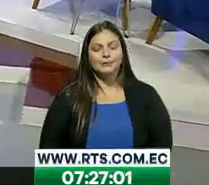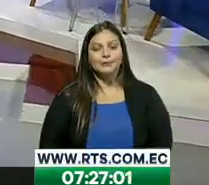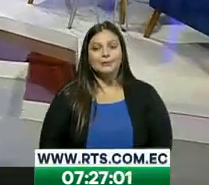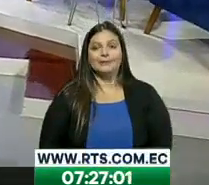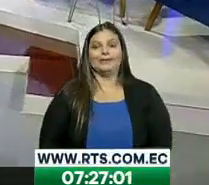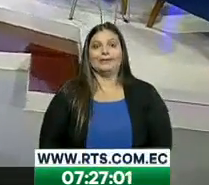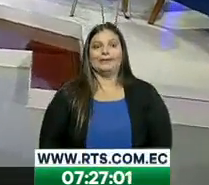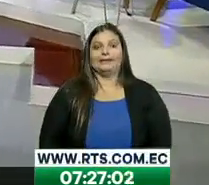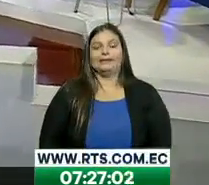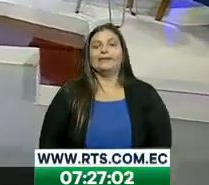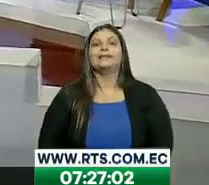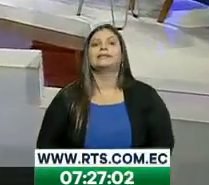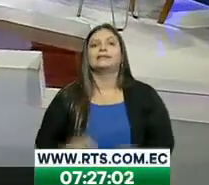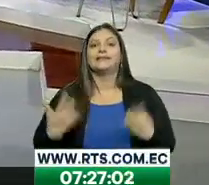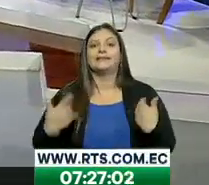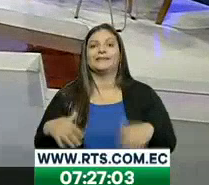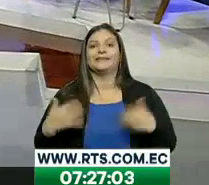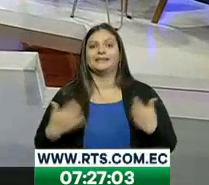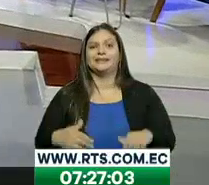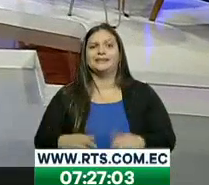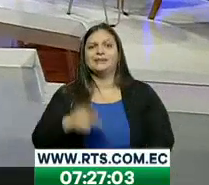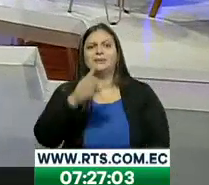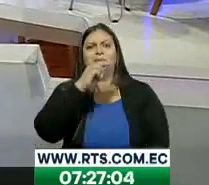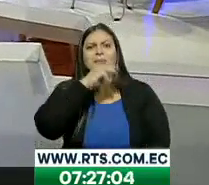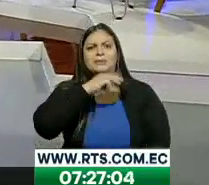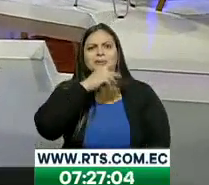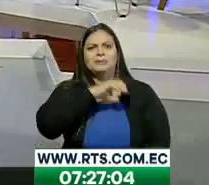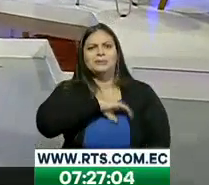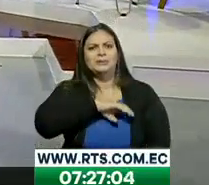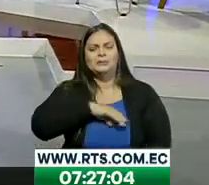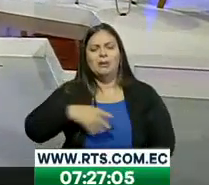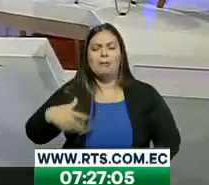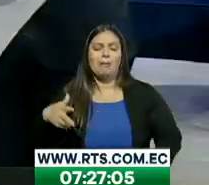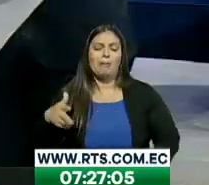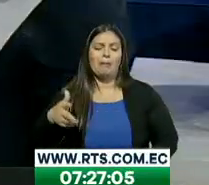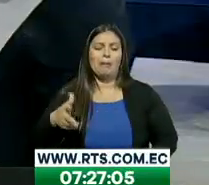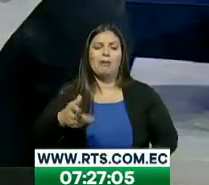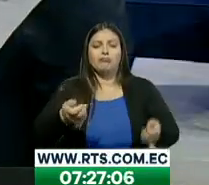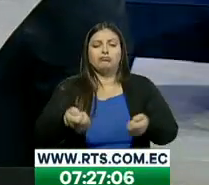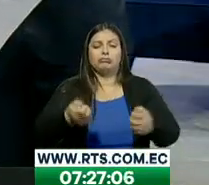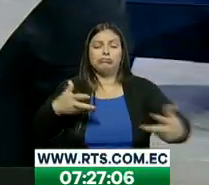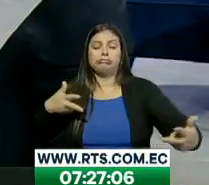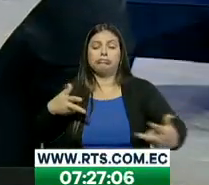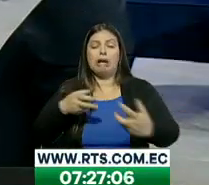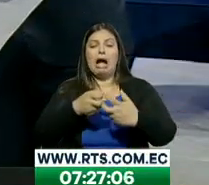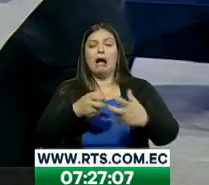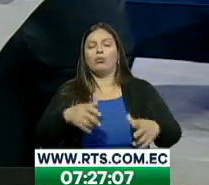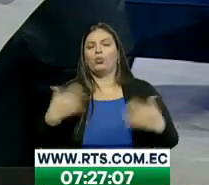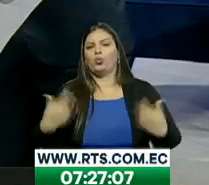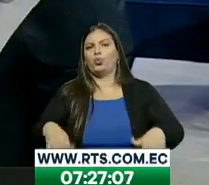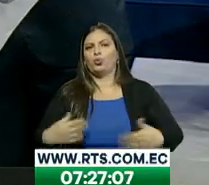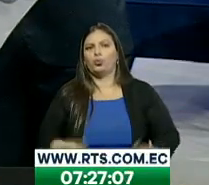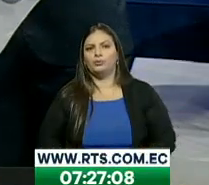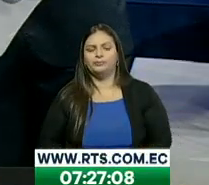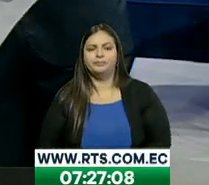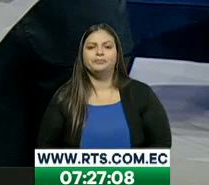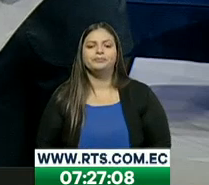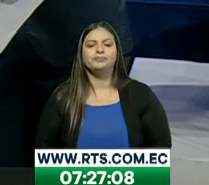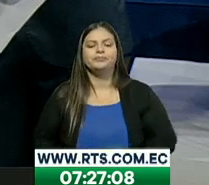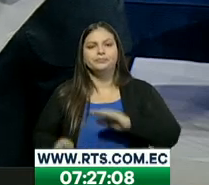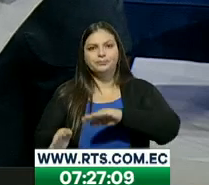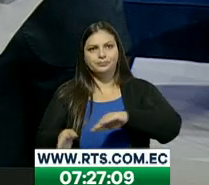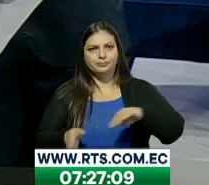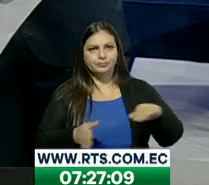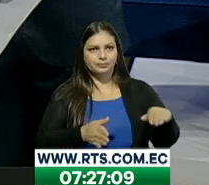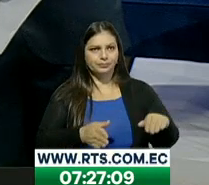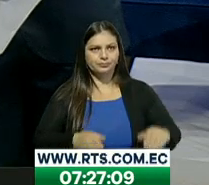Impactante ahí esa imagen de lo que sucedió en Manta, y a propósito también de impactantes imágenes y de accidentes de tránsito por causas aún